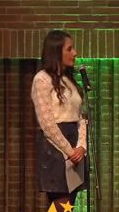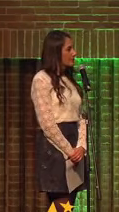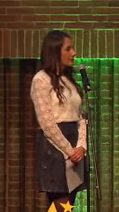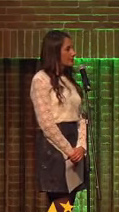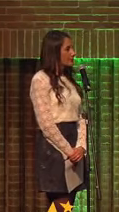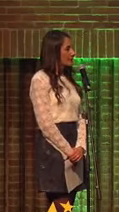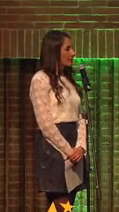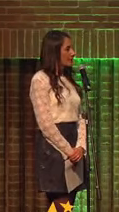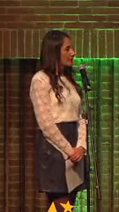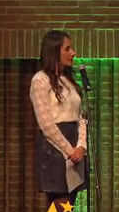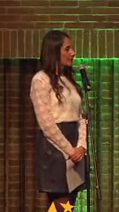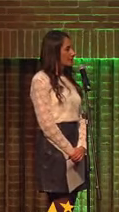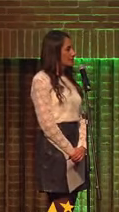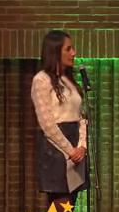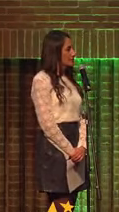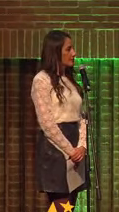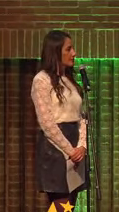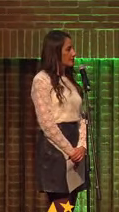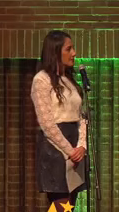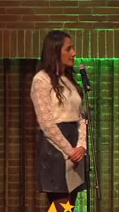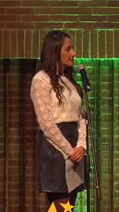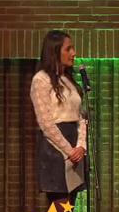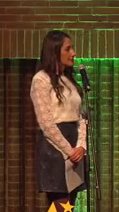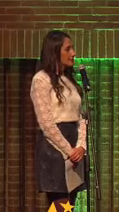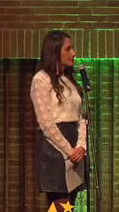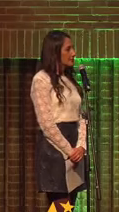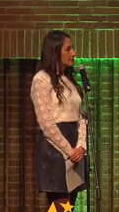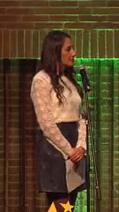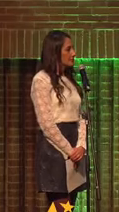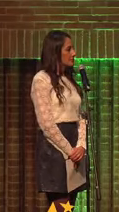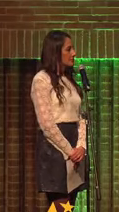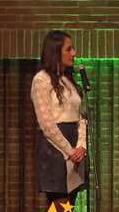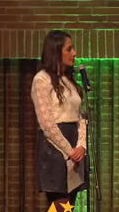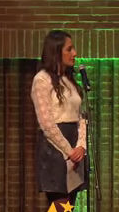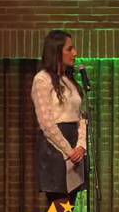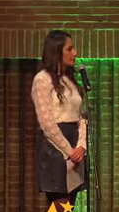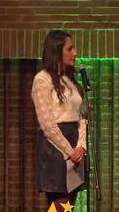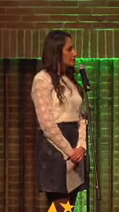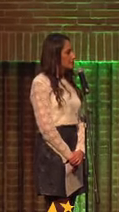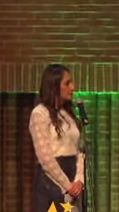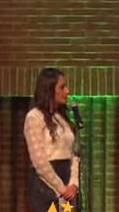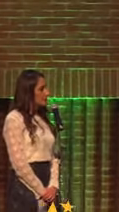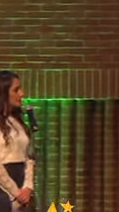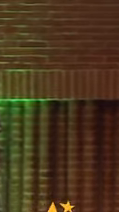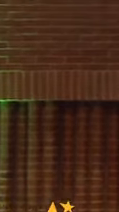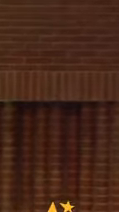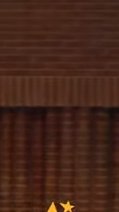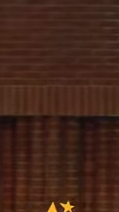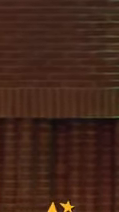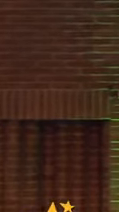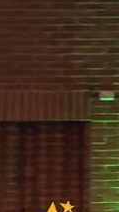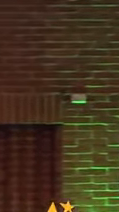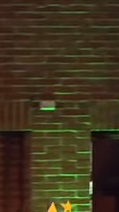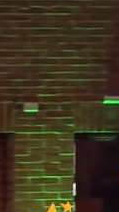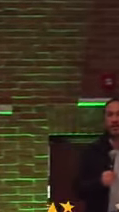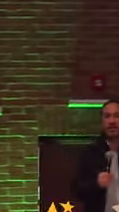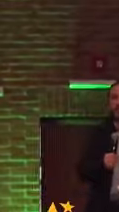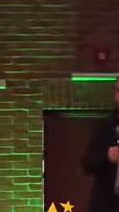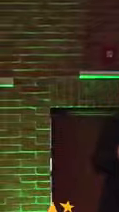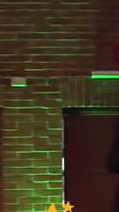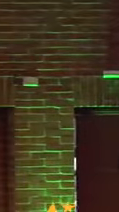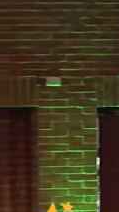trabajo todavía muy grande en la ciudad con el fin de seguir mejorando, con el fin de seguir dando los pasos correctos hacia una movilidad sostenible, que